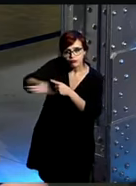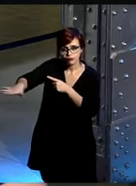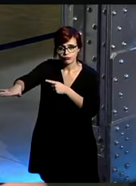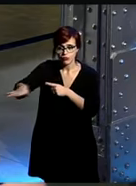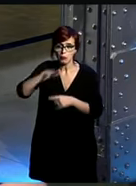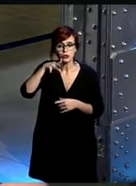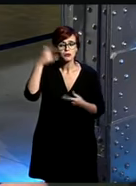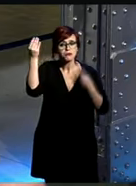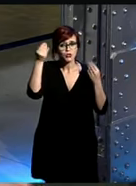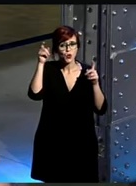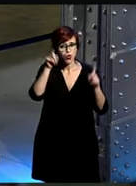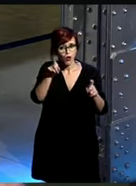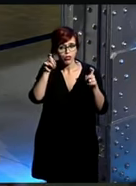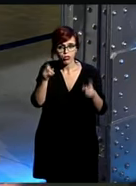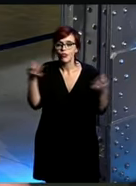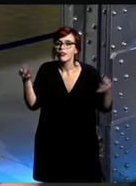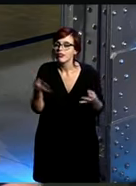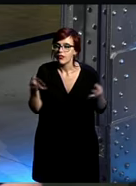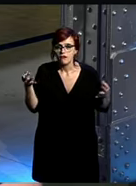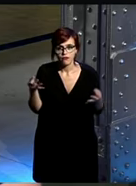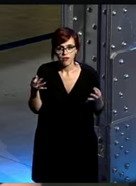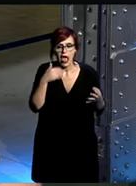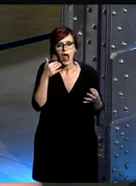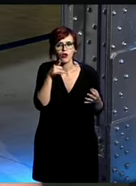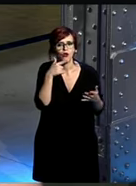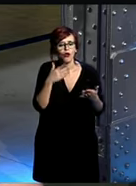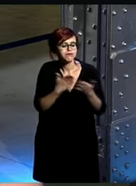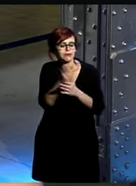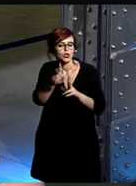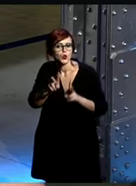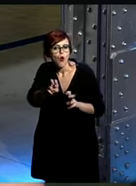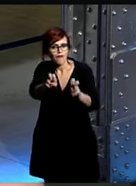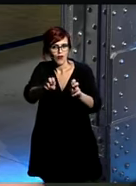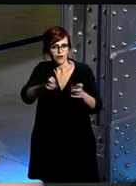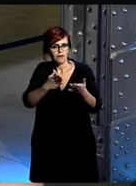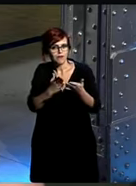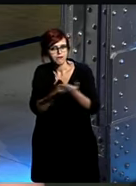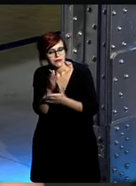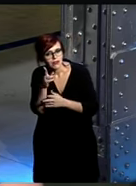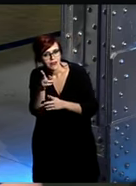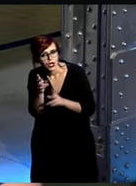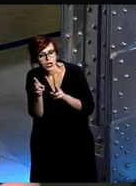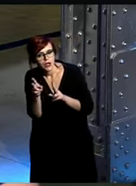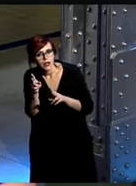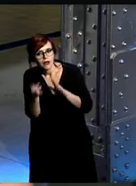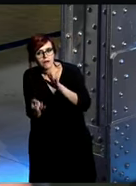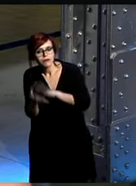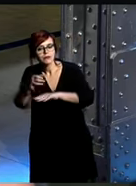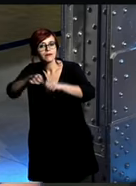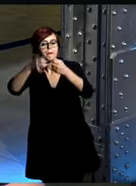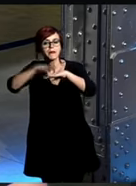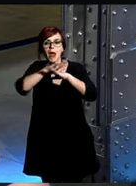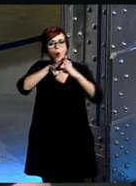importante que la educación que se convierta en algo disruptivo y que repensemos la universidad desde esos puntos de vista.